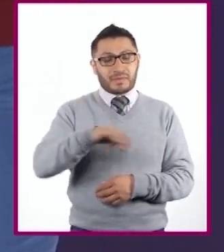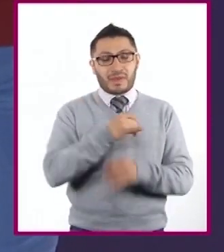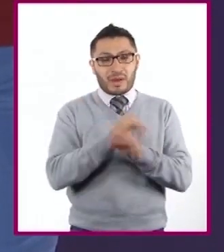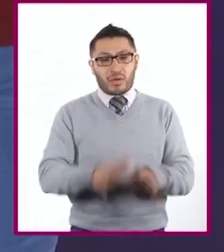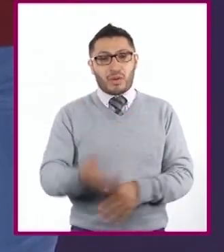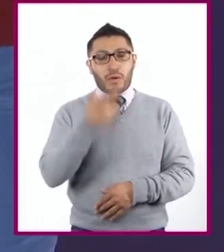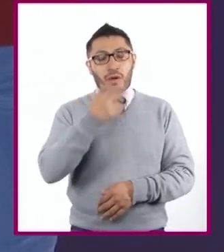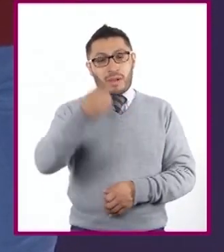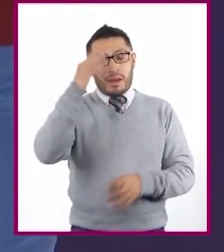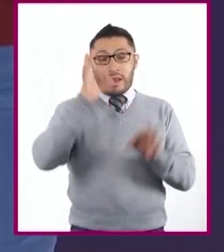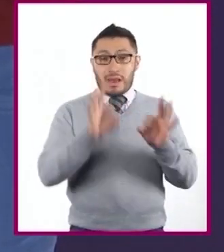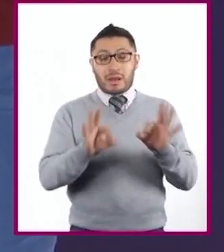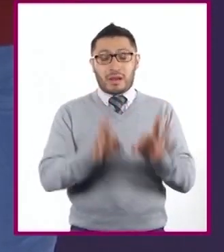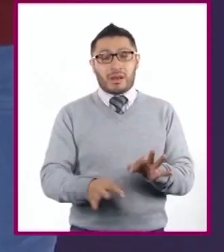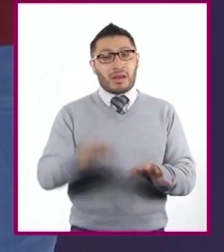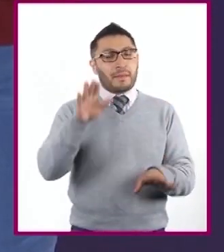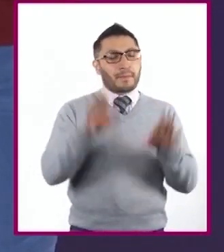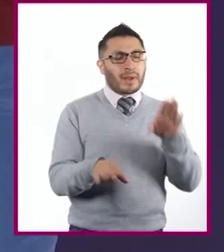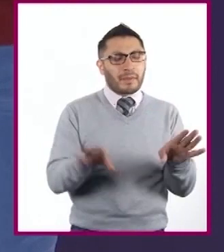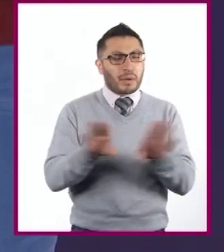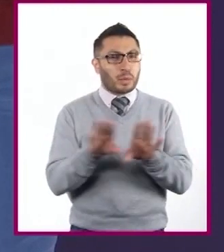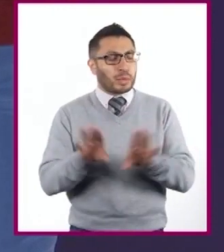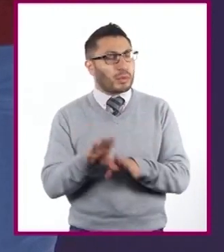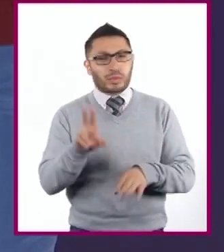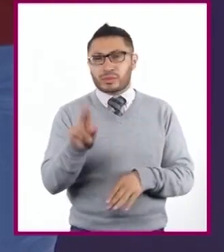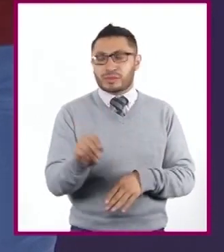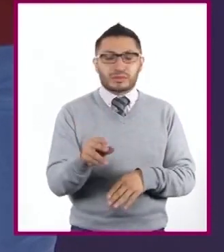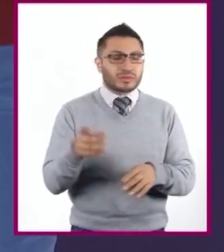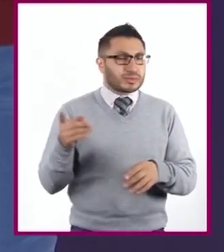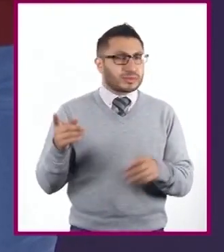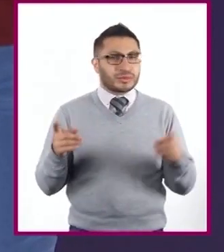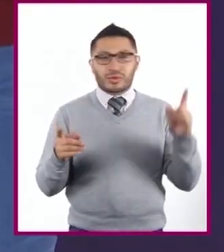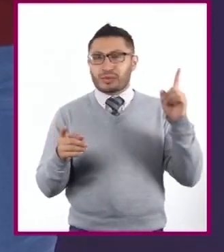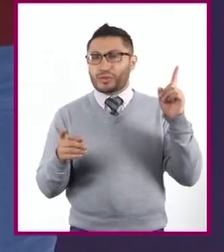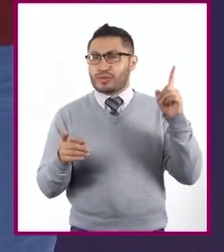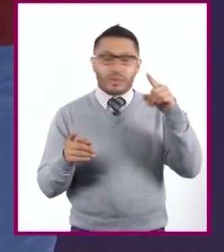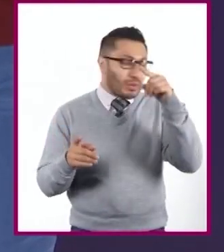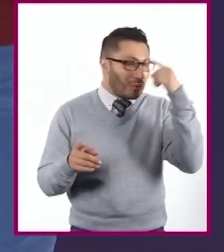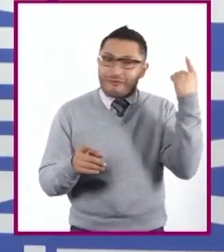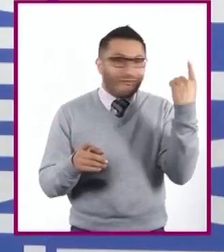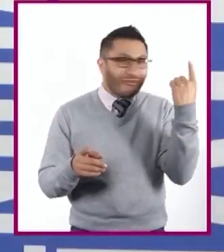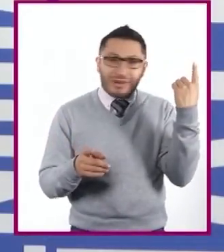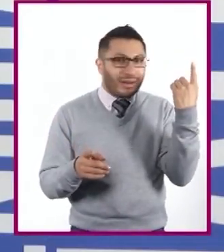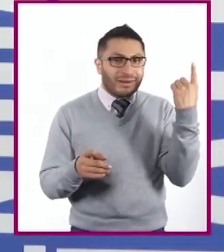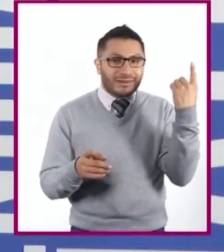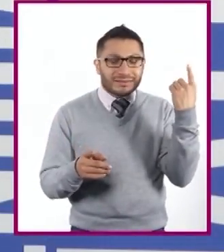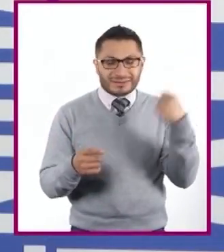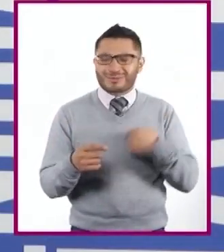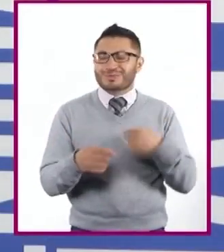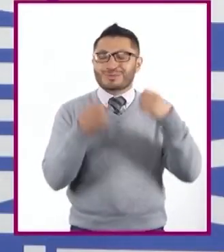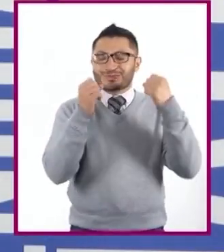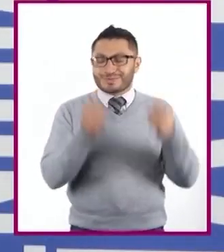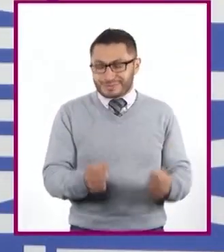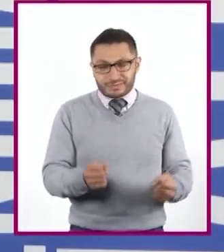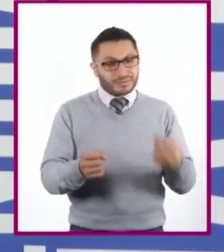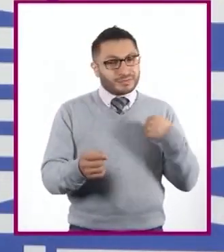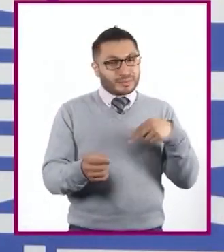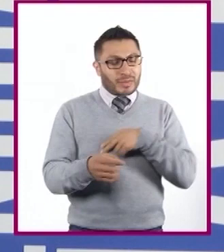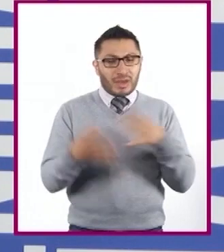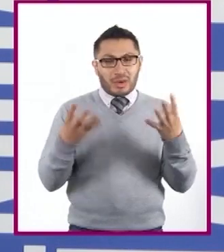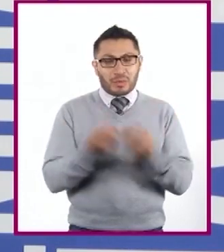y sea adecuada en ocasiones no es un proceso tan fácil. Estoy seguro que vamos a